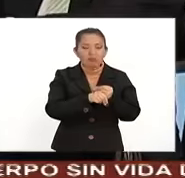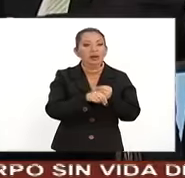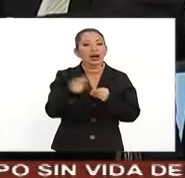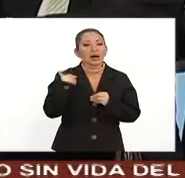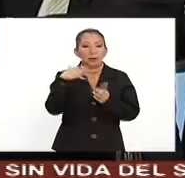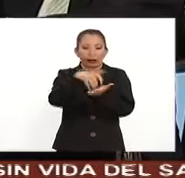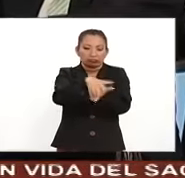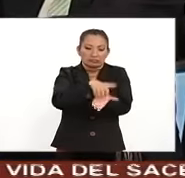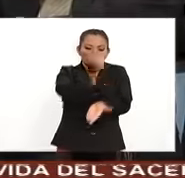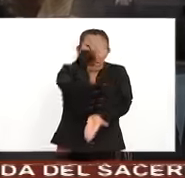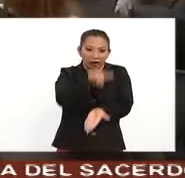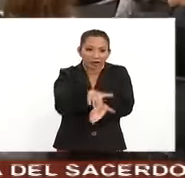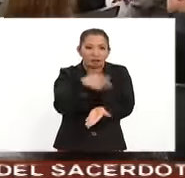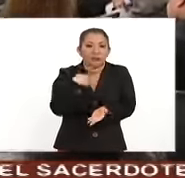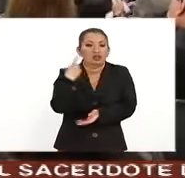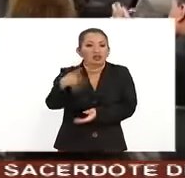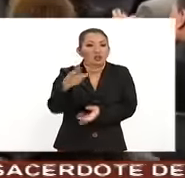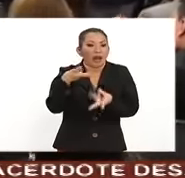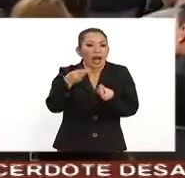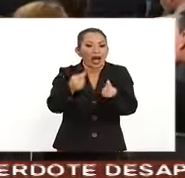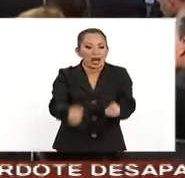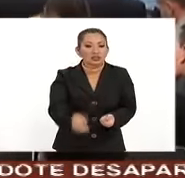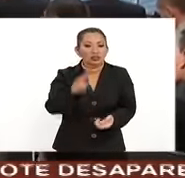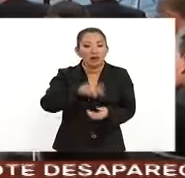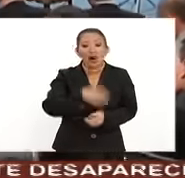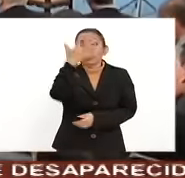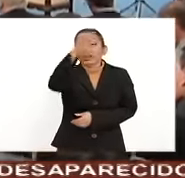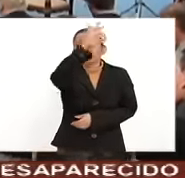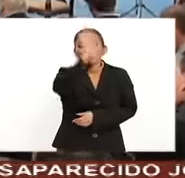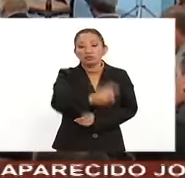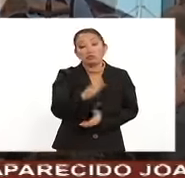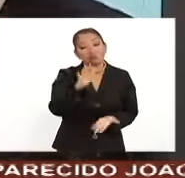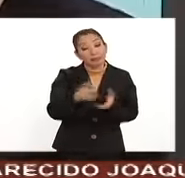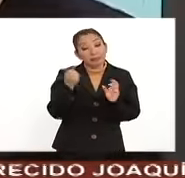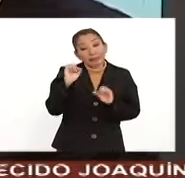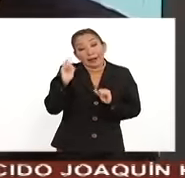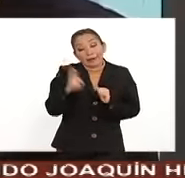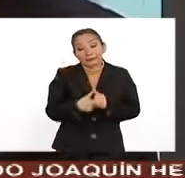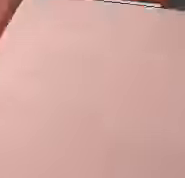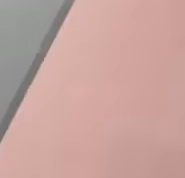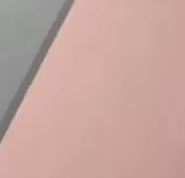la austeridad. Van a reducir sus gastos hasta en un 10%. Bueno, pues algo es algo.